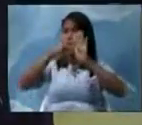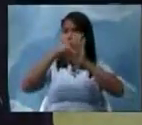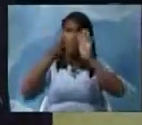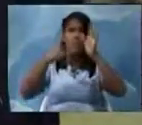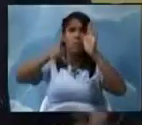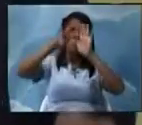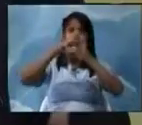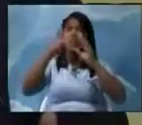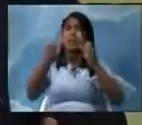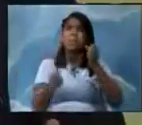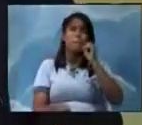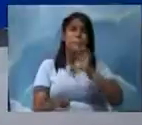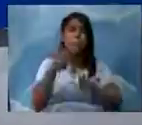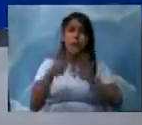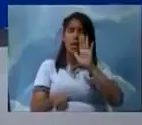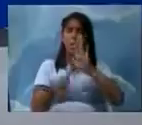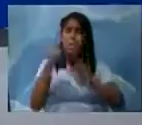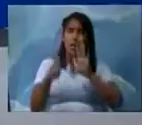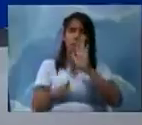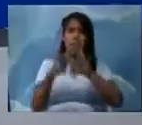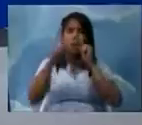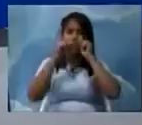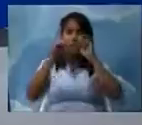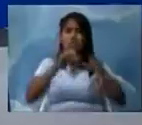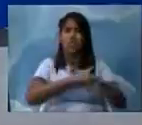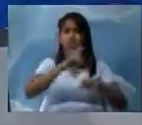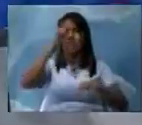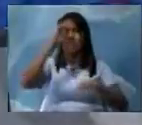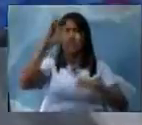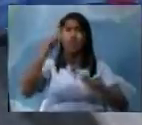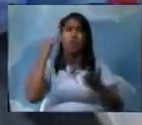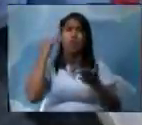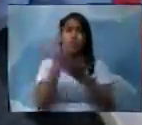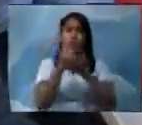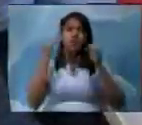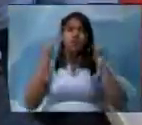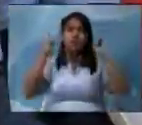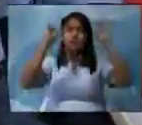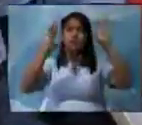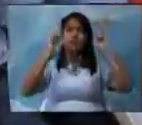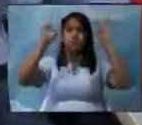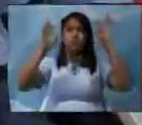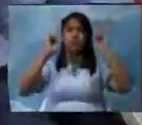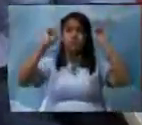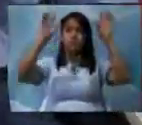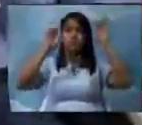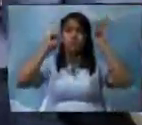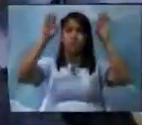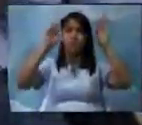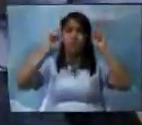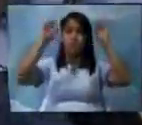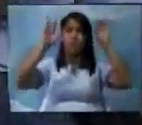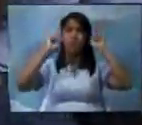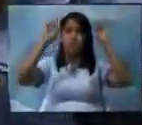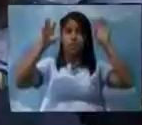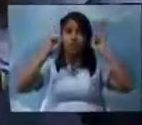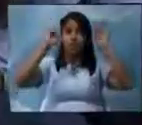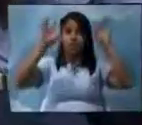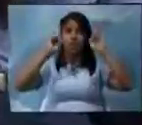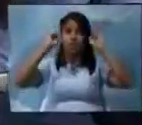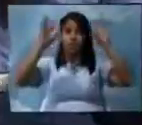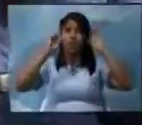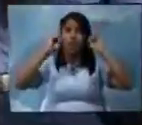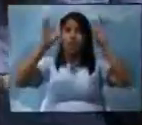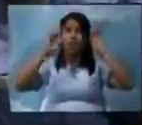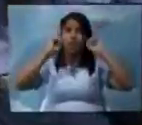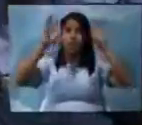se han multiplicarán las bendiciones del Señor porque le creemos Gloria a Dios Gloria a Dios